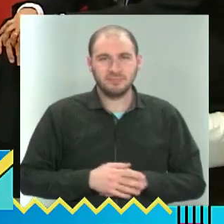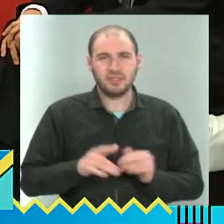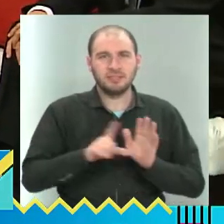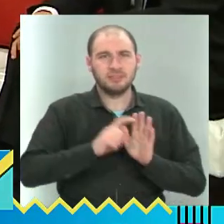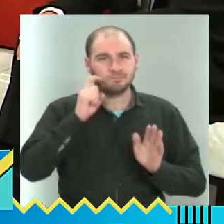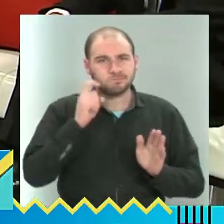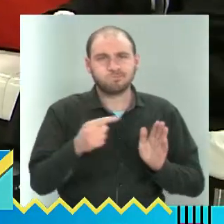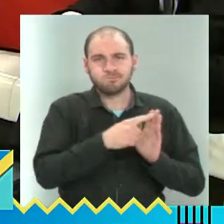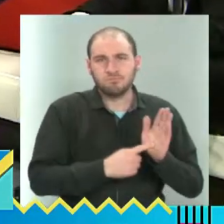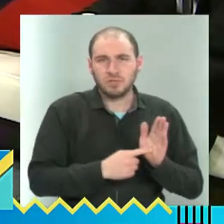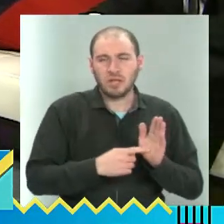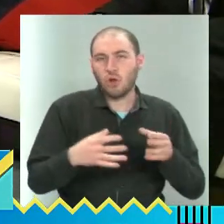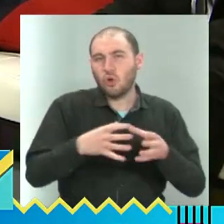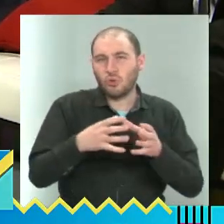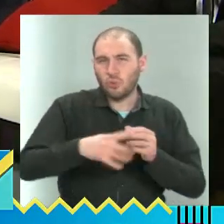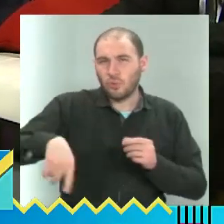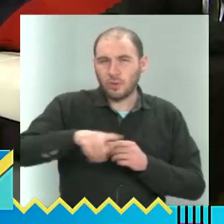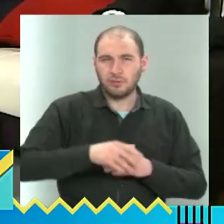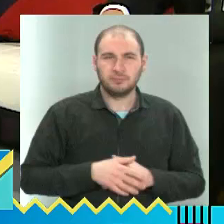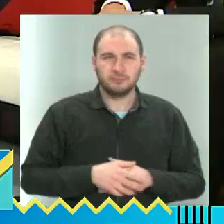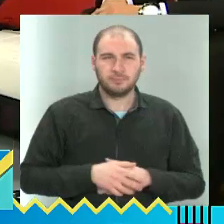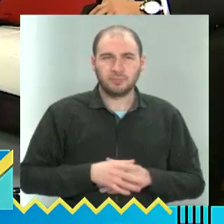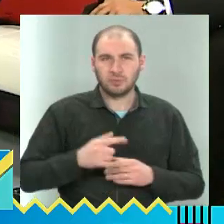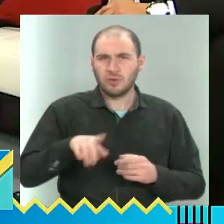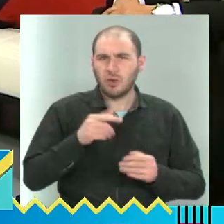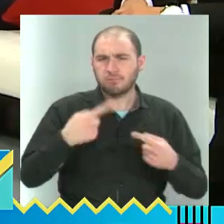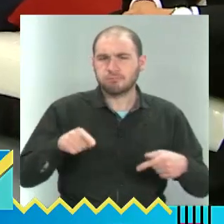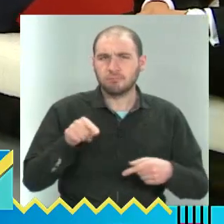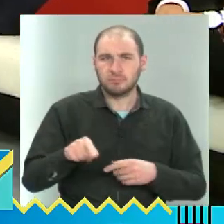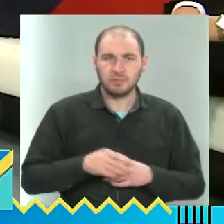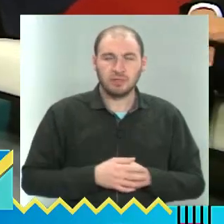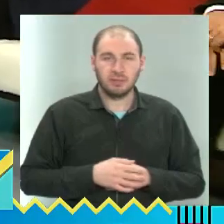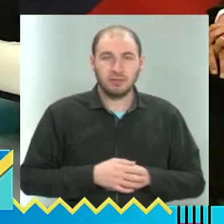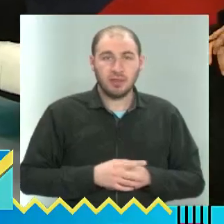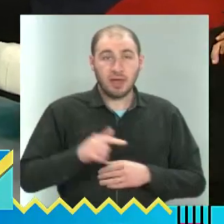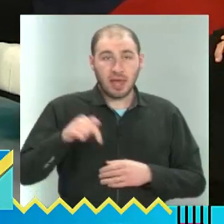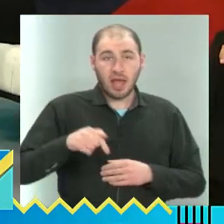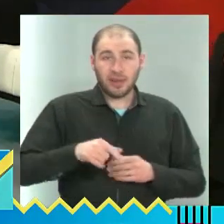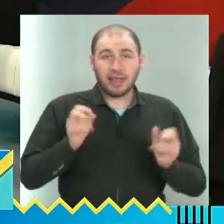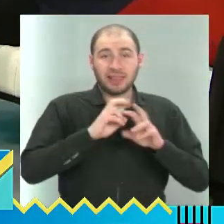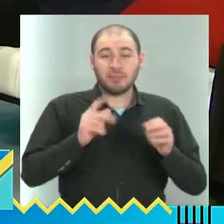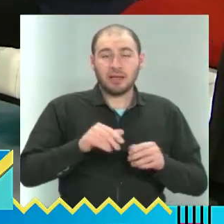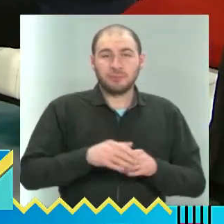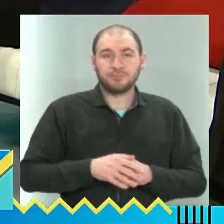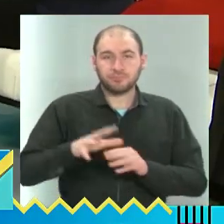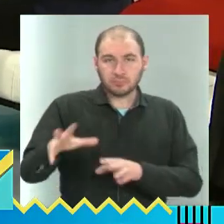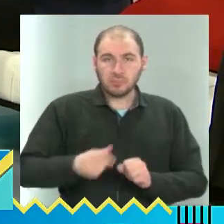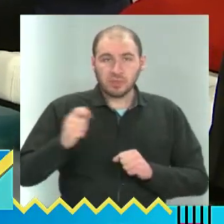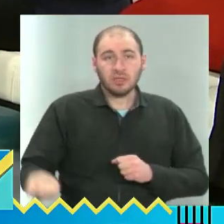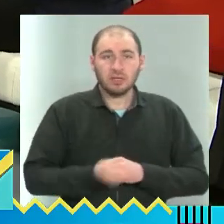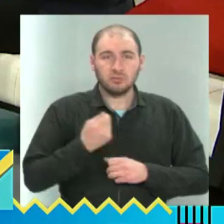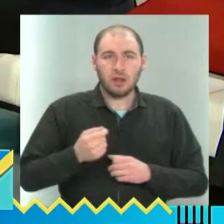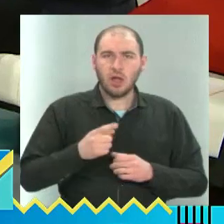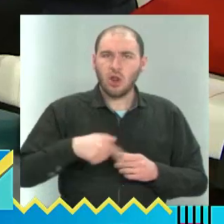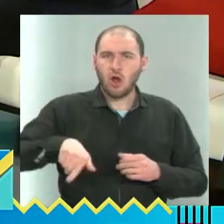delitos? De los grupos, en realidad, que los cometen. Bueno, actualmente en lo referente a la explotación sexual,